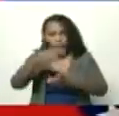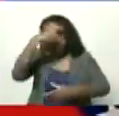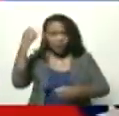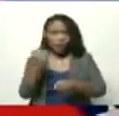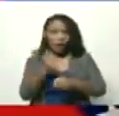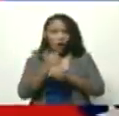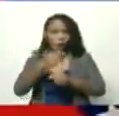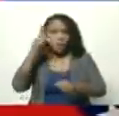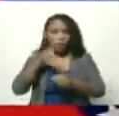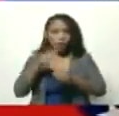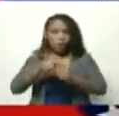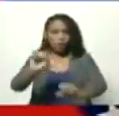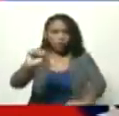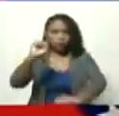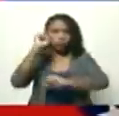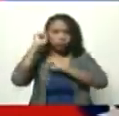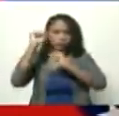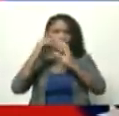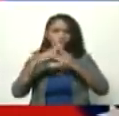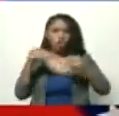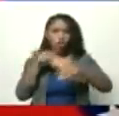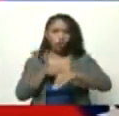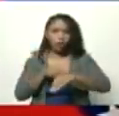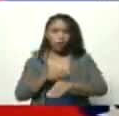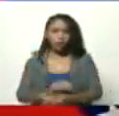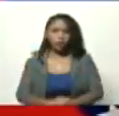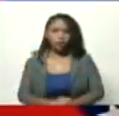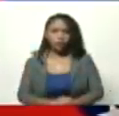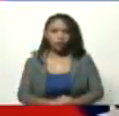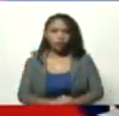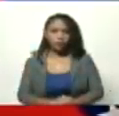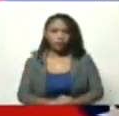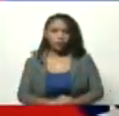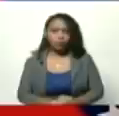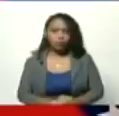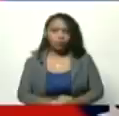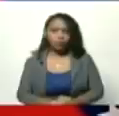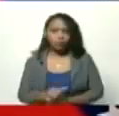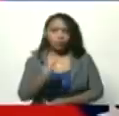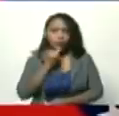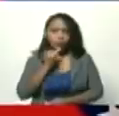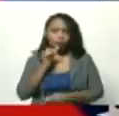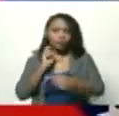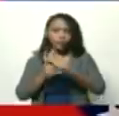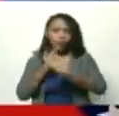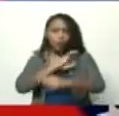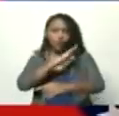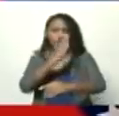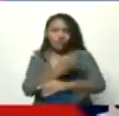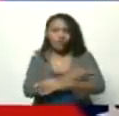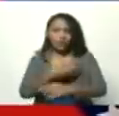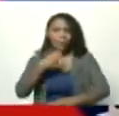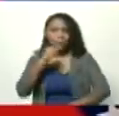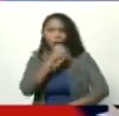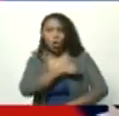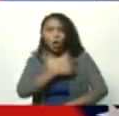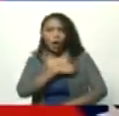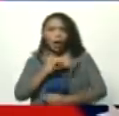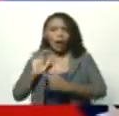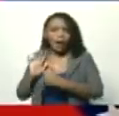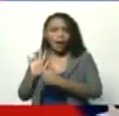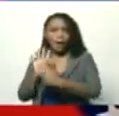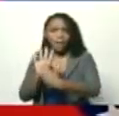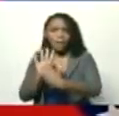petrolera, heroica de todos los tiempos, quien con su fuerza moral, con su